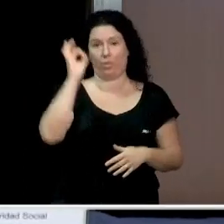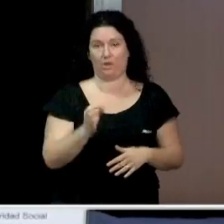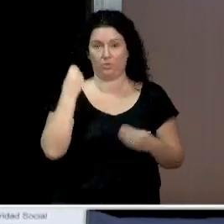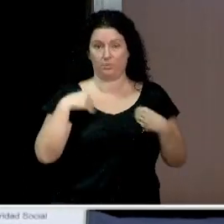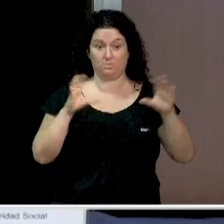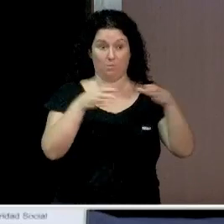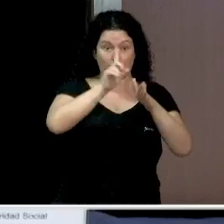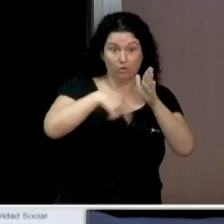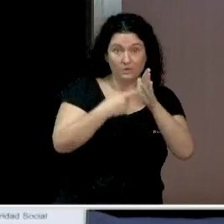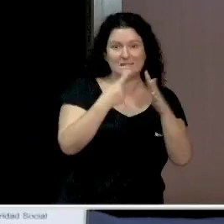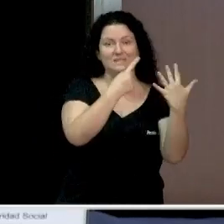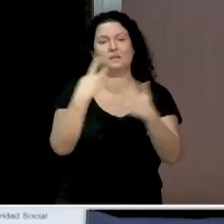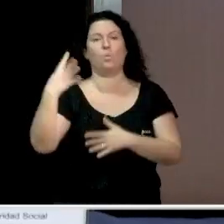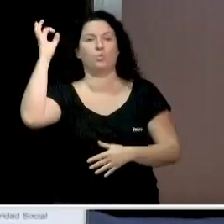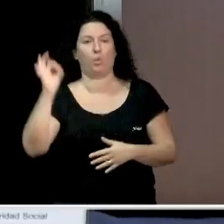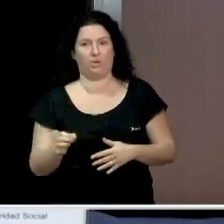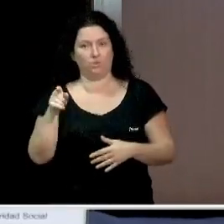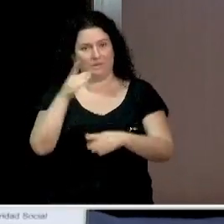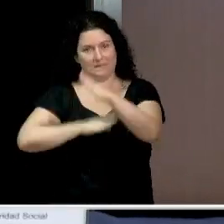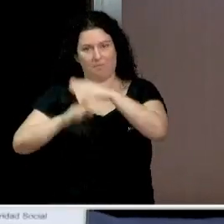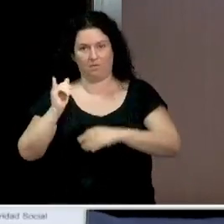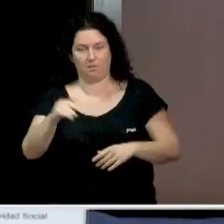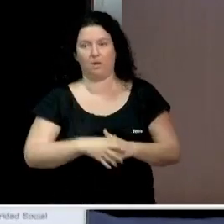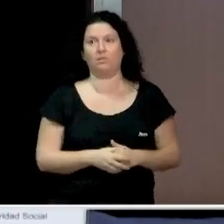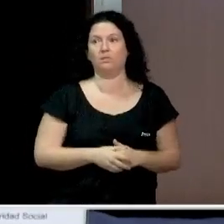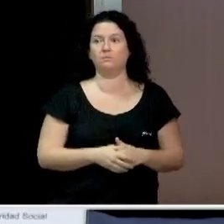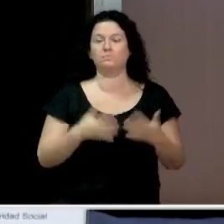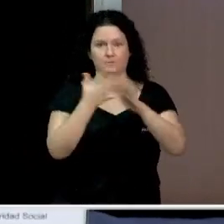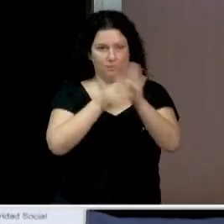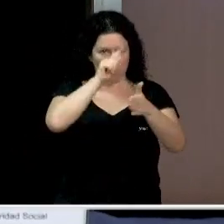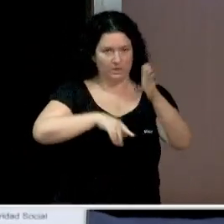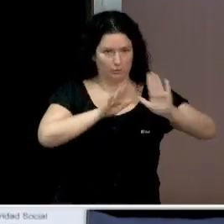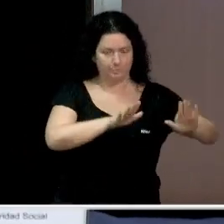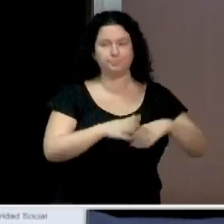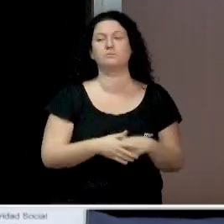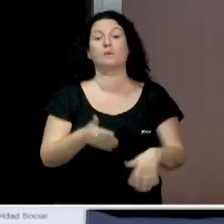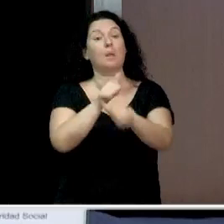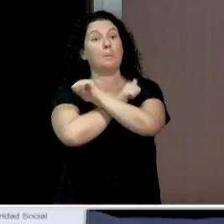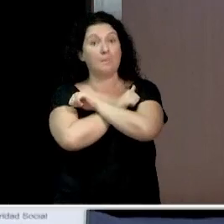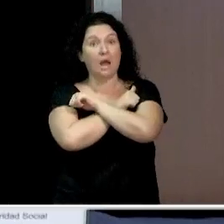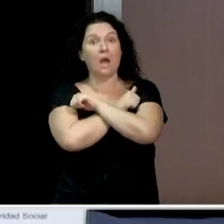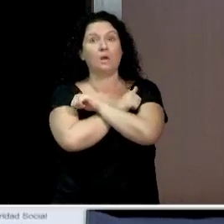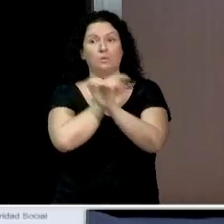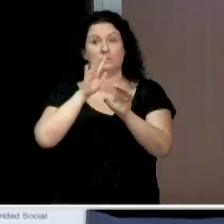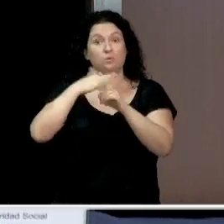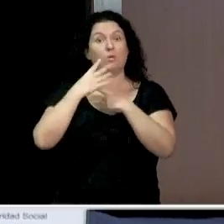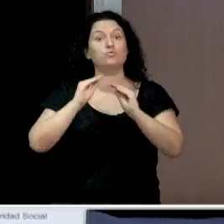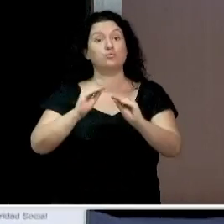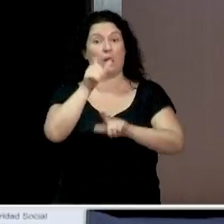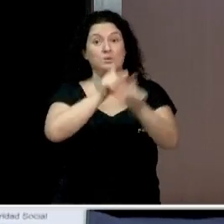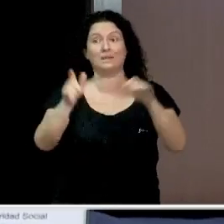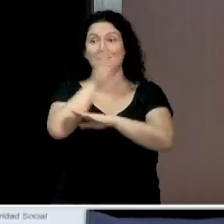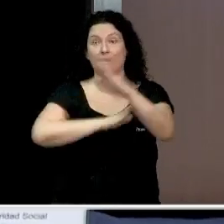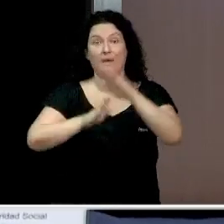total. Por lo que hace al paro, eso fueron las contrataciones. Por lo que hace al paro, la situación de las personas con